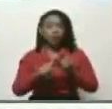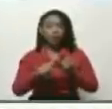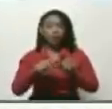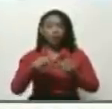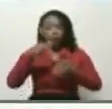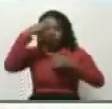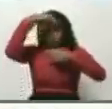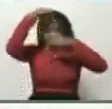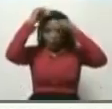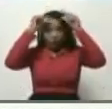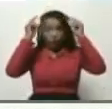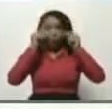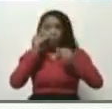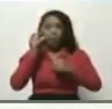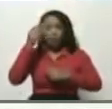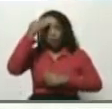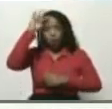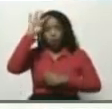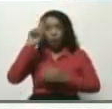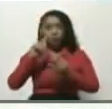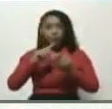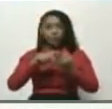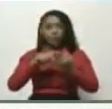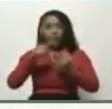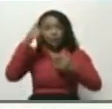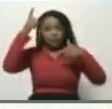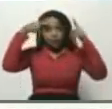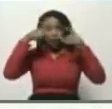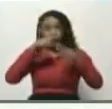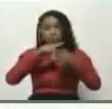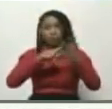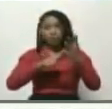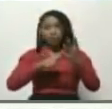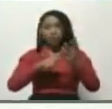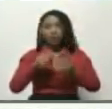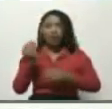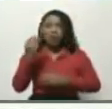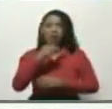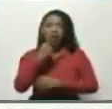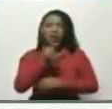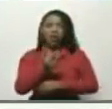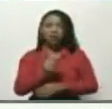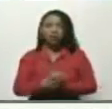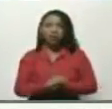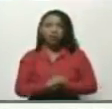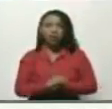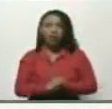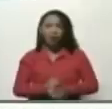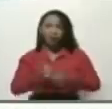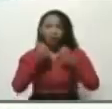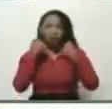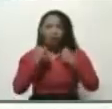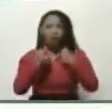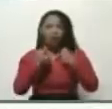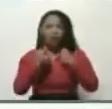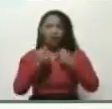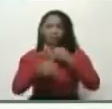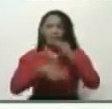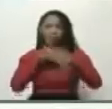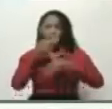Guevara y Hugo Chávez. Y quien más lo dijo con una fuerza en su